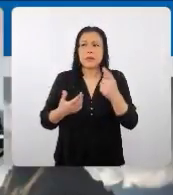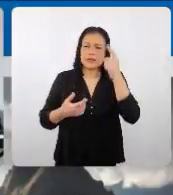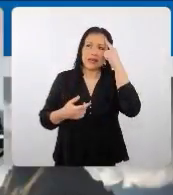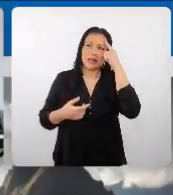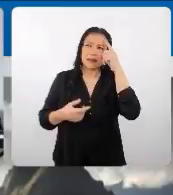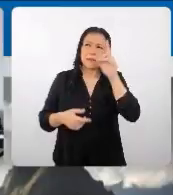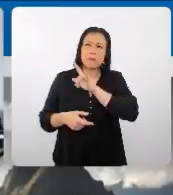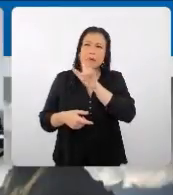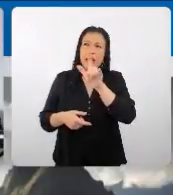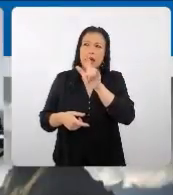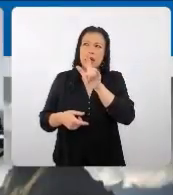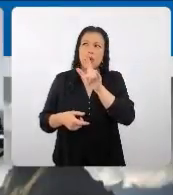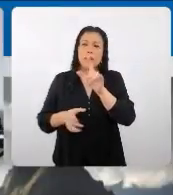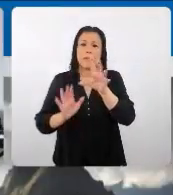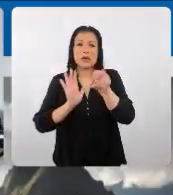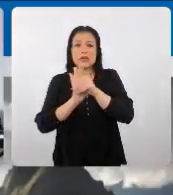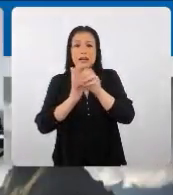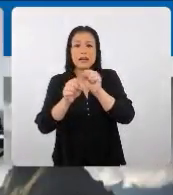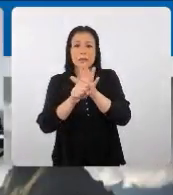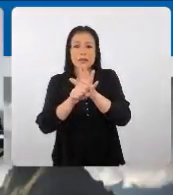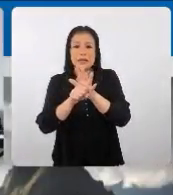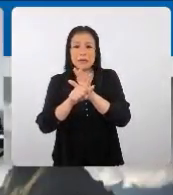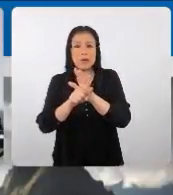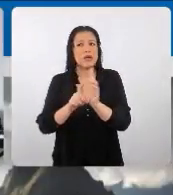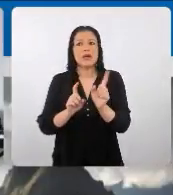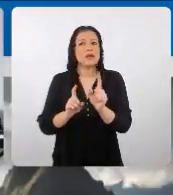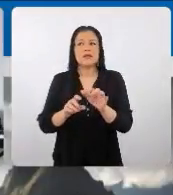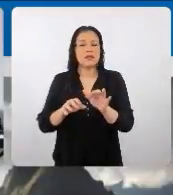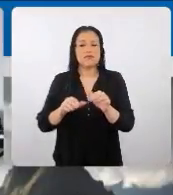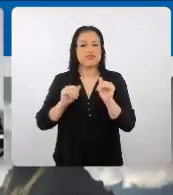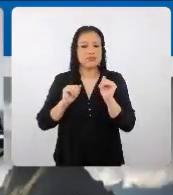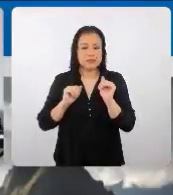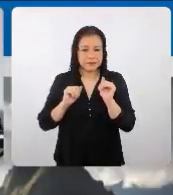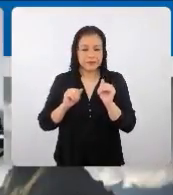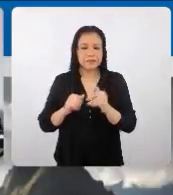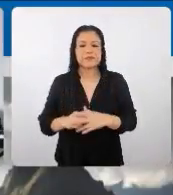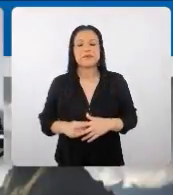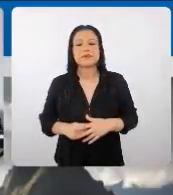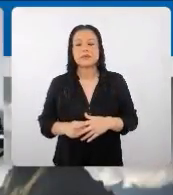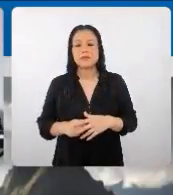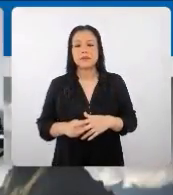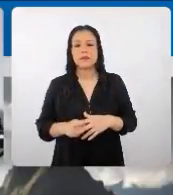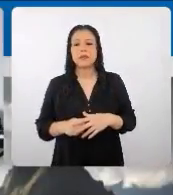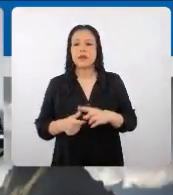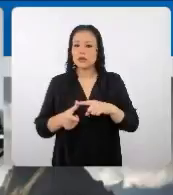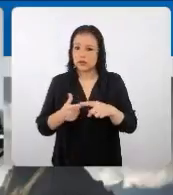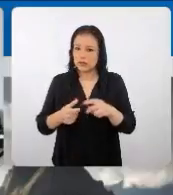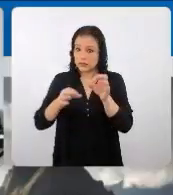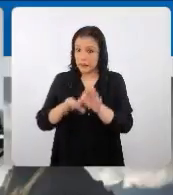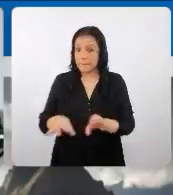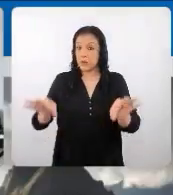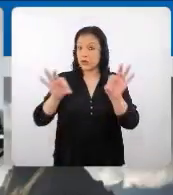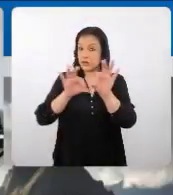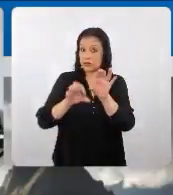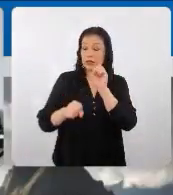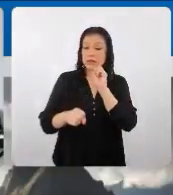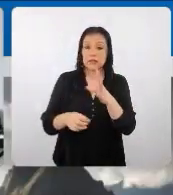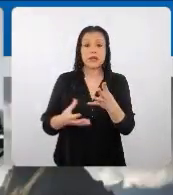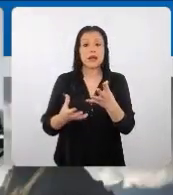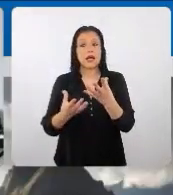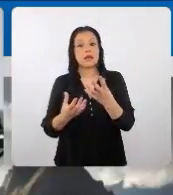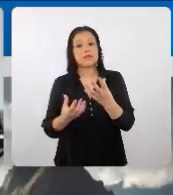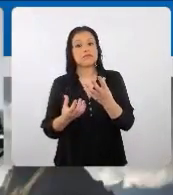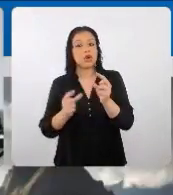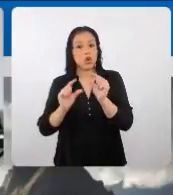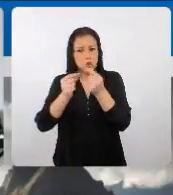un viaje podría hacerlos más reticentes. Y es importante mencionar que existen grupos